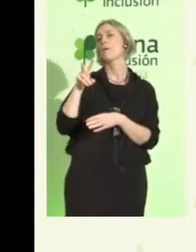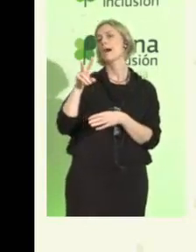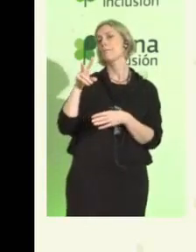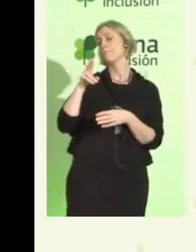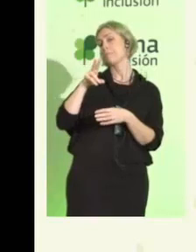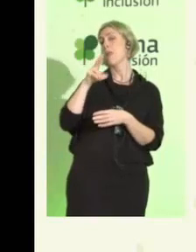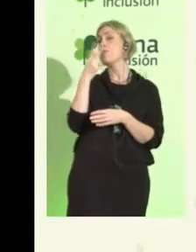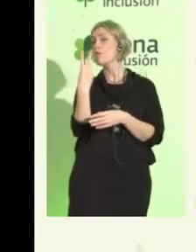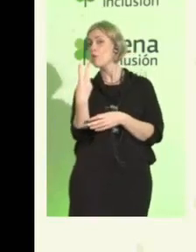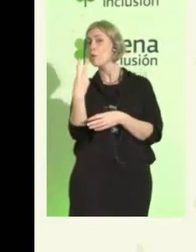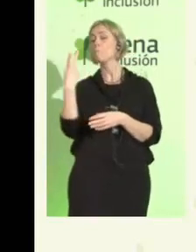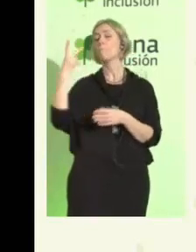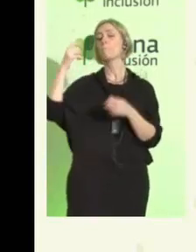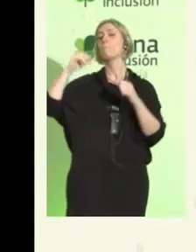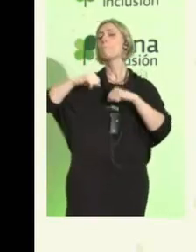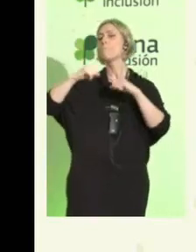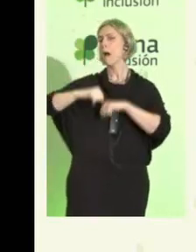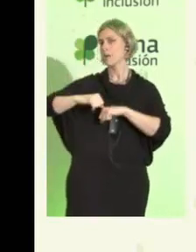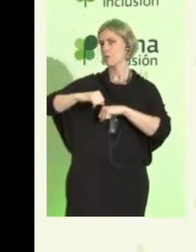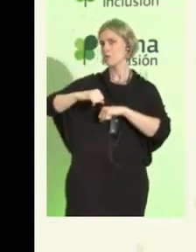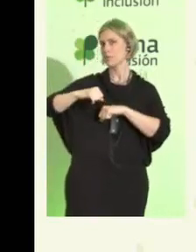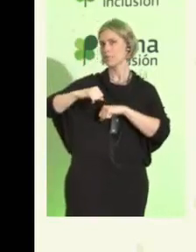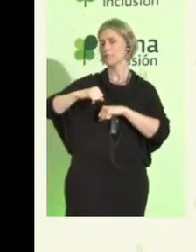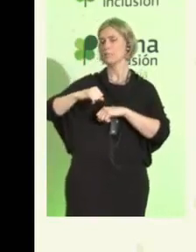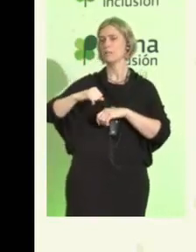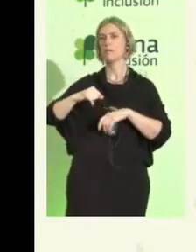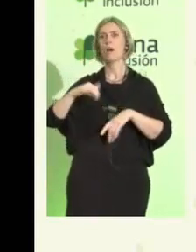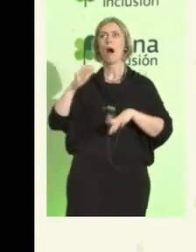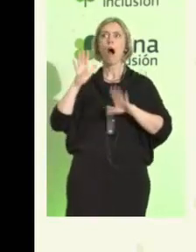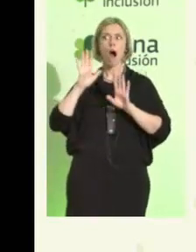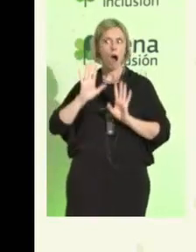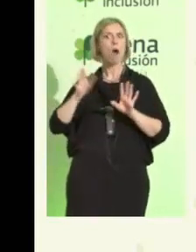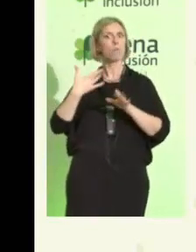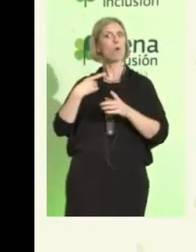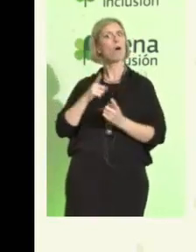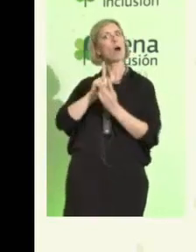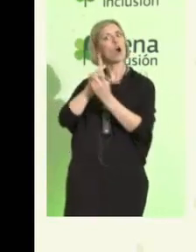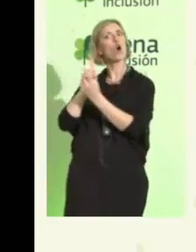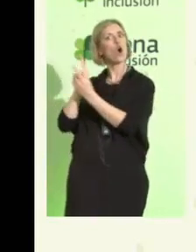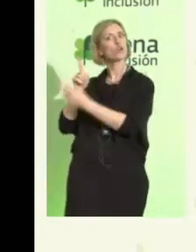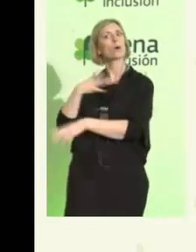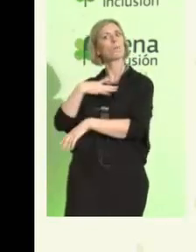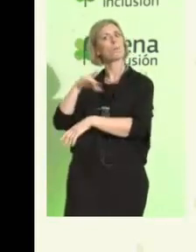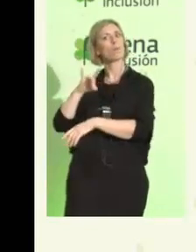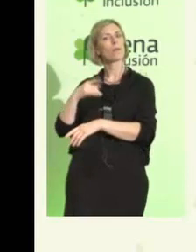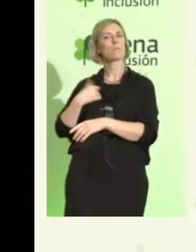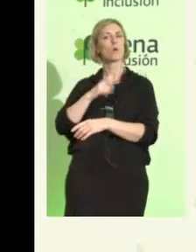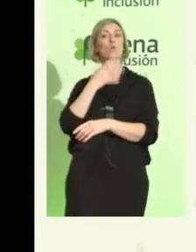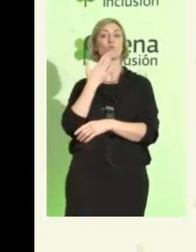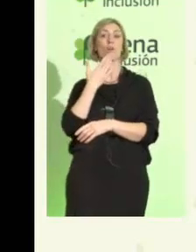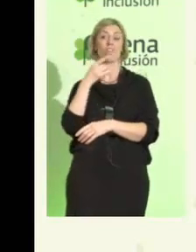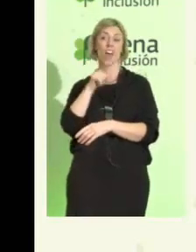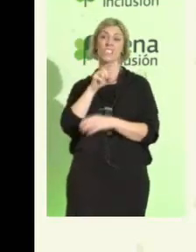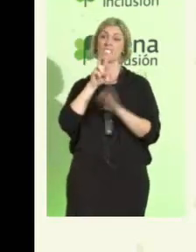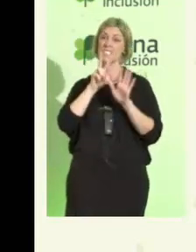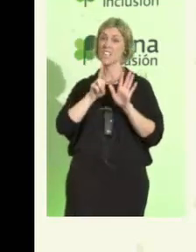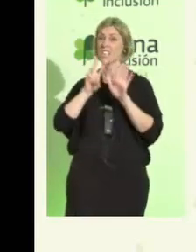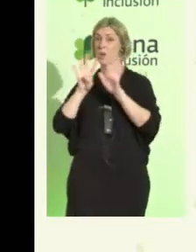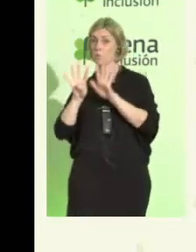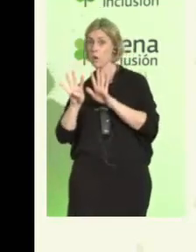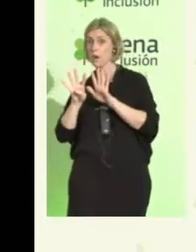hermanos. Y luego pensé, bueno, espero que sigan vivos. Tiene 79 años de edad. Supongo que los hermanos son bastante